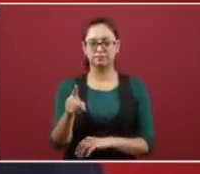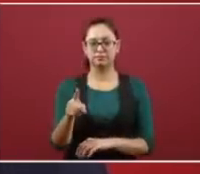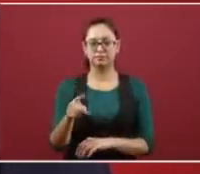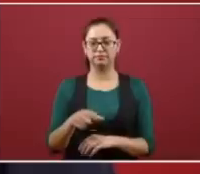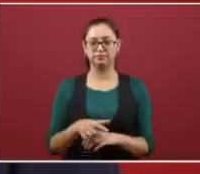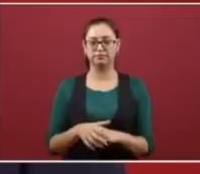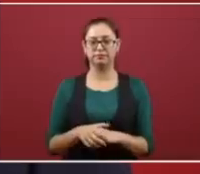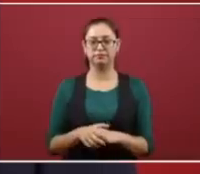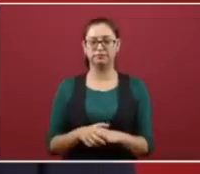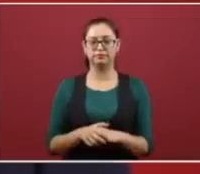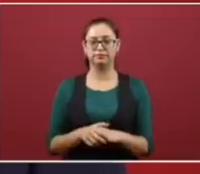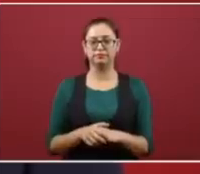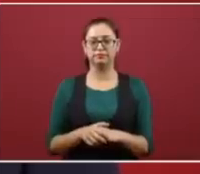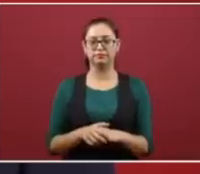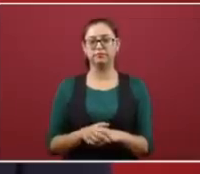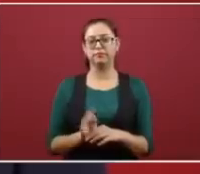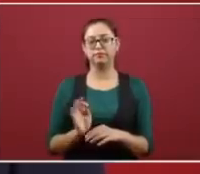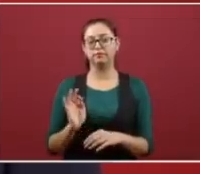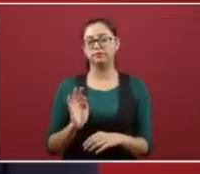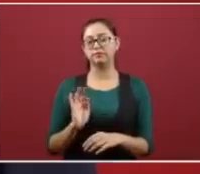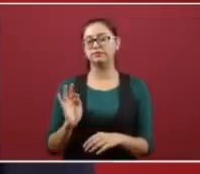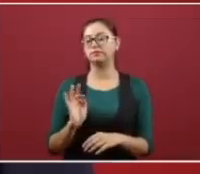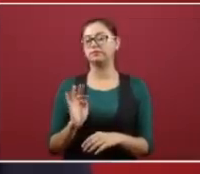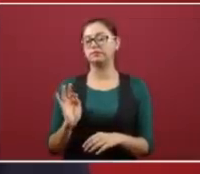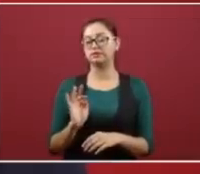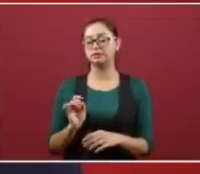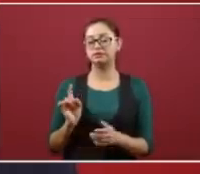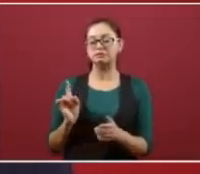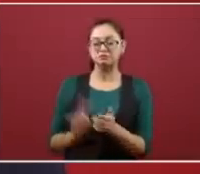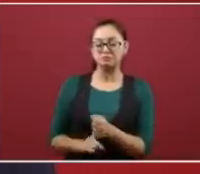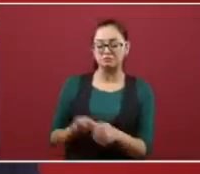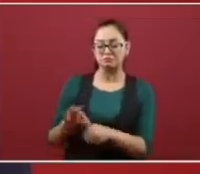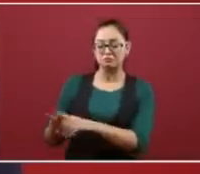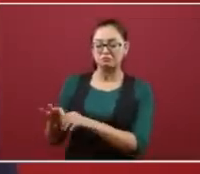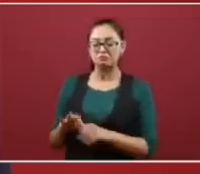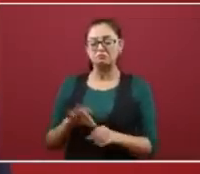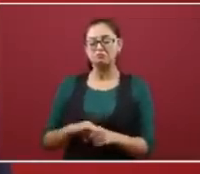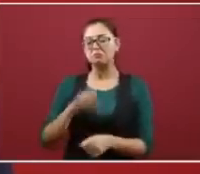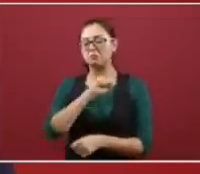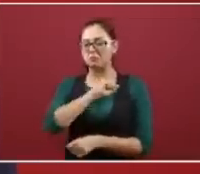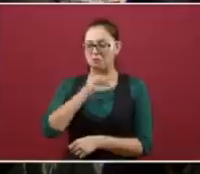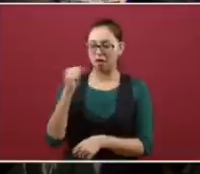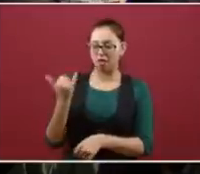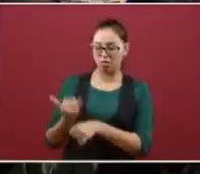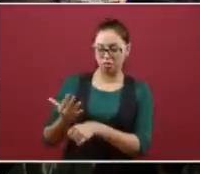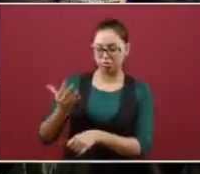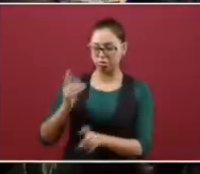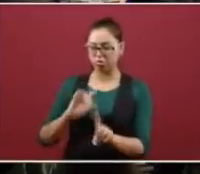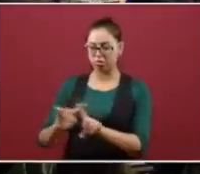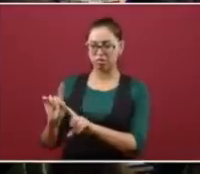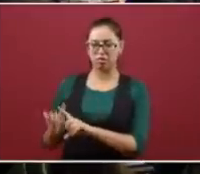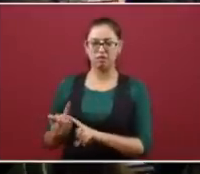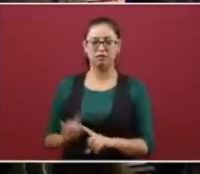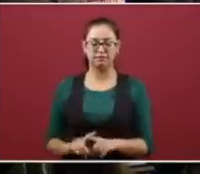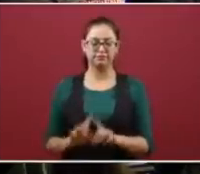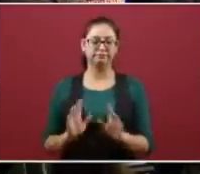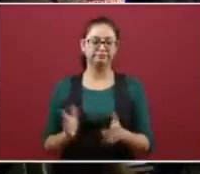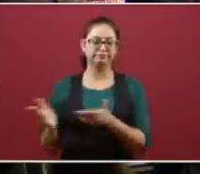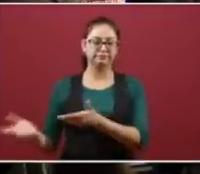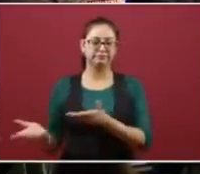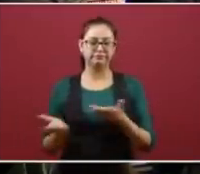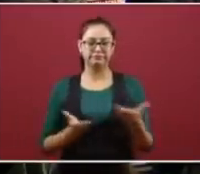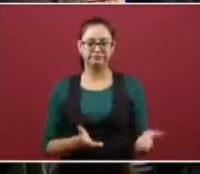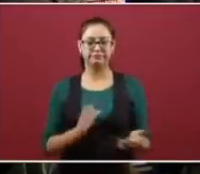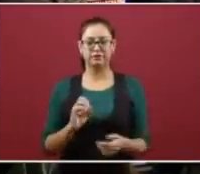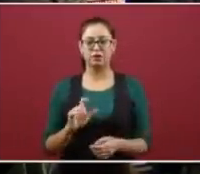por posibles delitos electorales entonces le dejamos la palabra a la licenciada olga